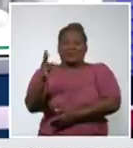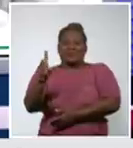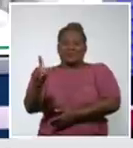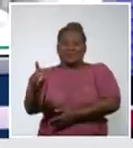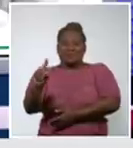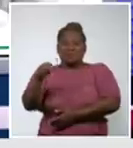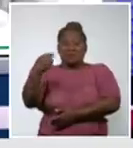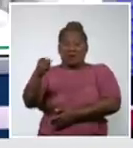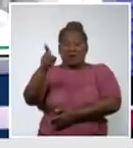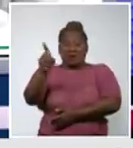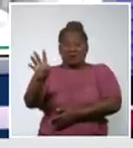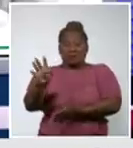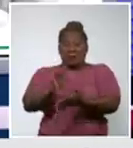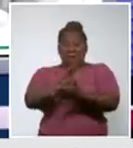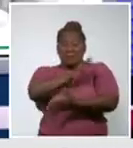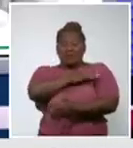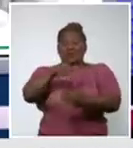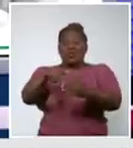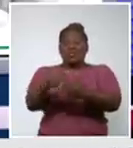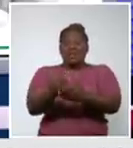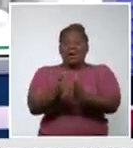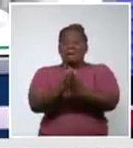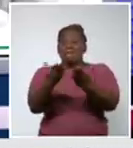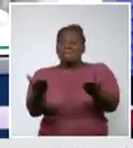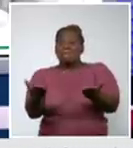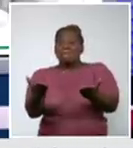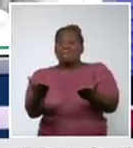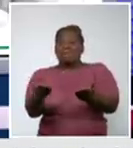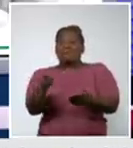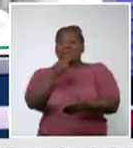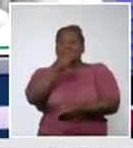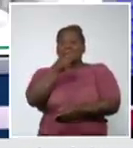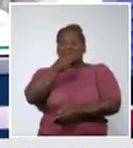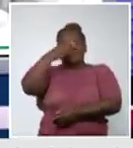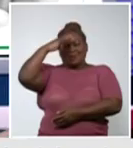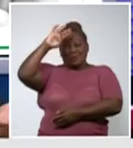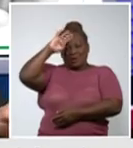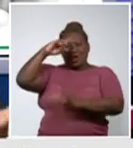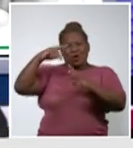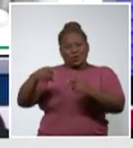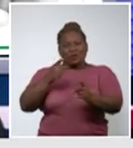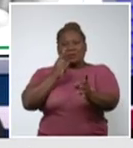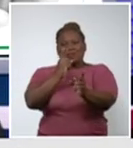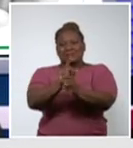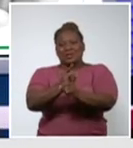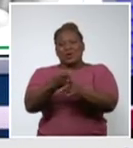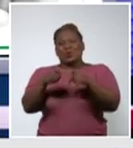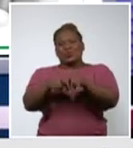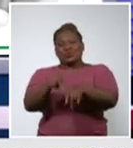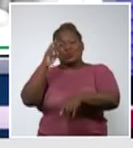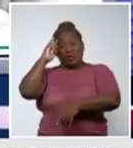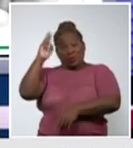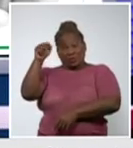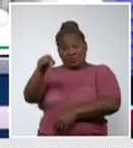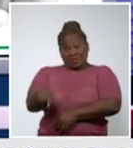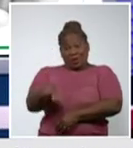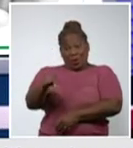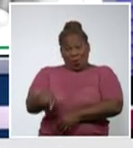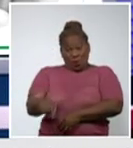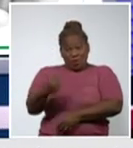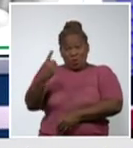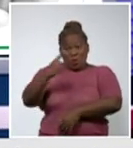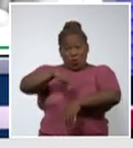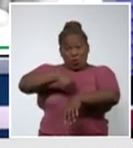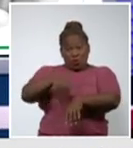14 de marzo, Día de la Prensa Cubana, volveremos nuevamente a estar junto a ustedes. Y recuerde, doctor, hoy hay que adelantar 1 hora al reloj,